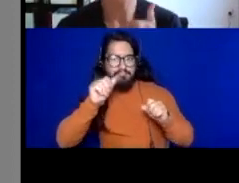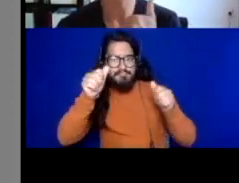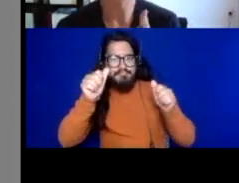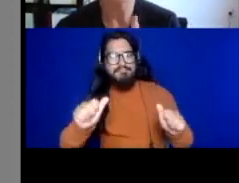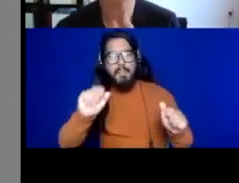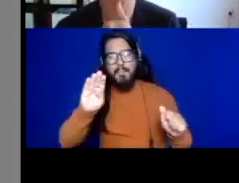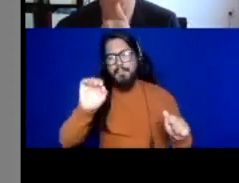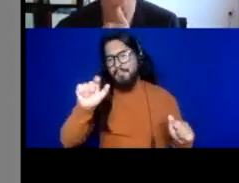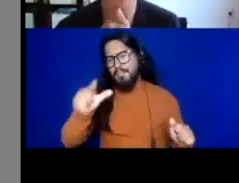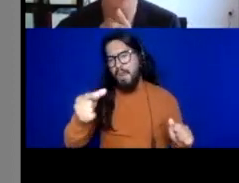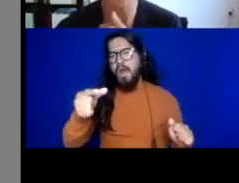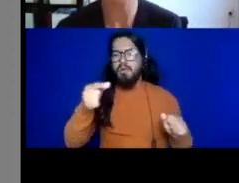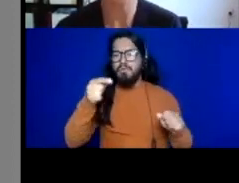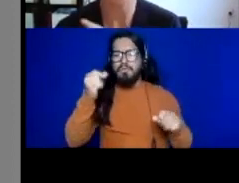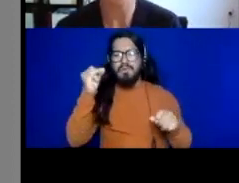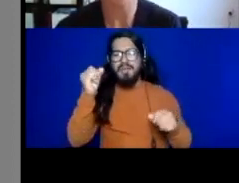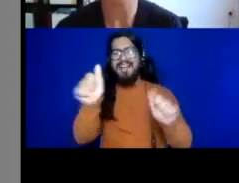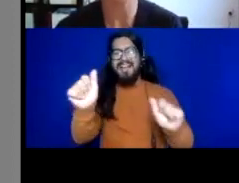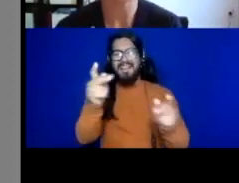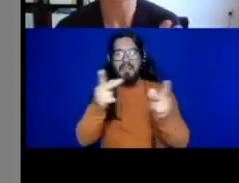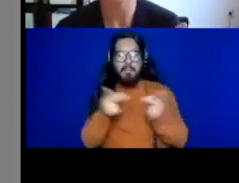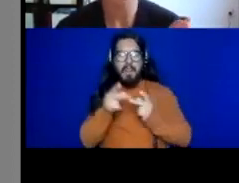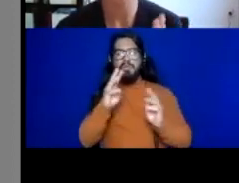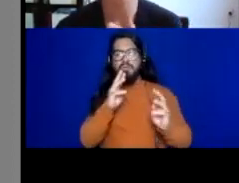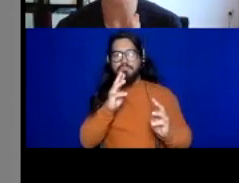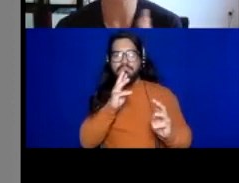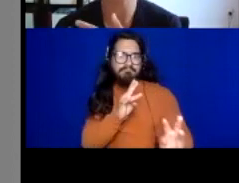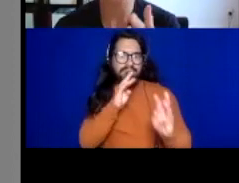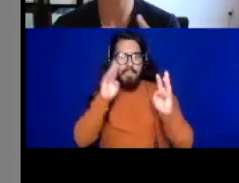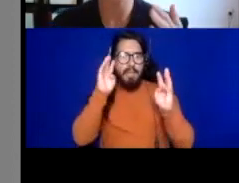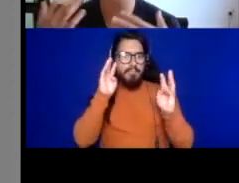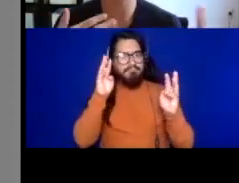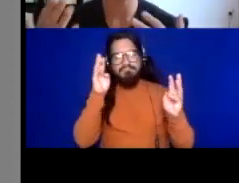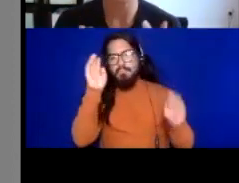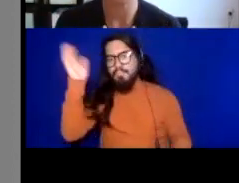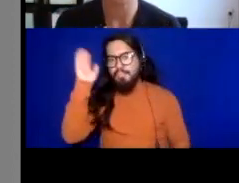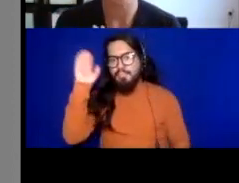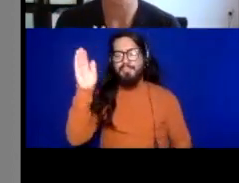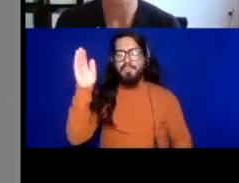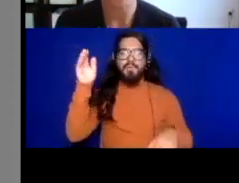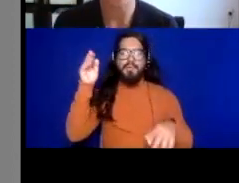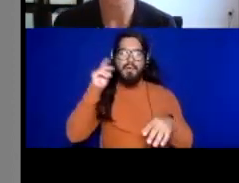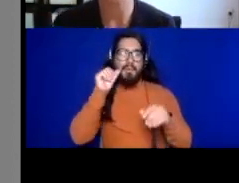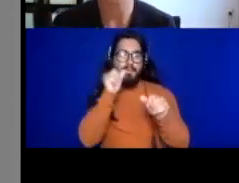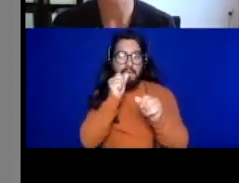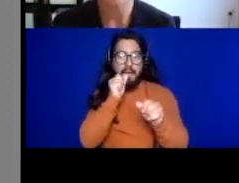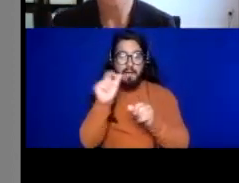los blogs, en cualquier lugar donde hablas públicamente o